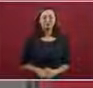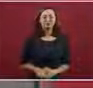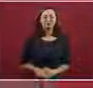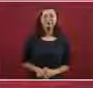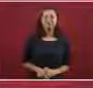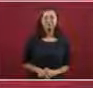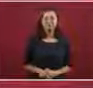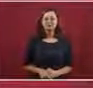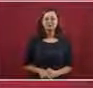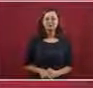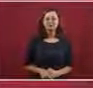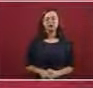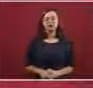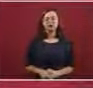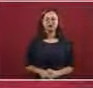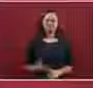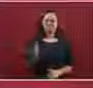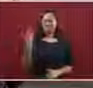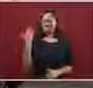un embajador que